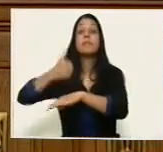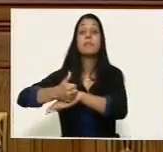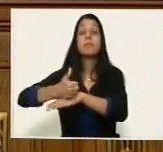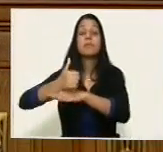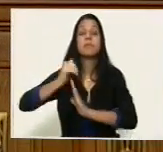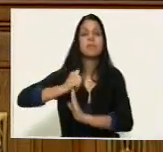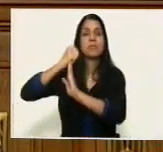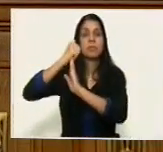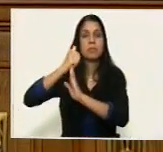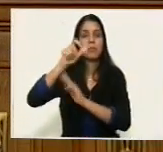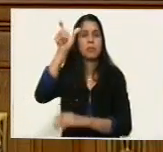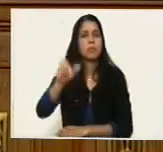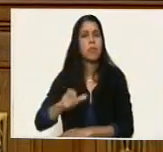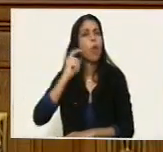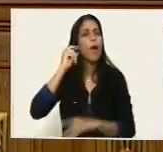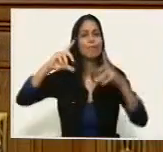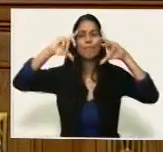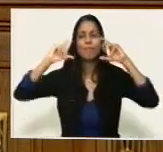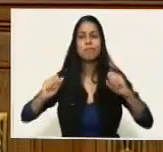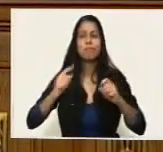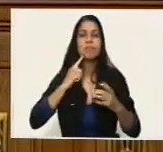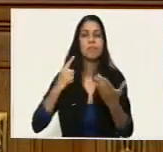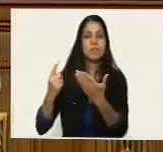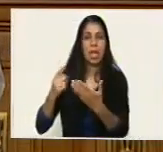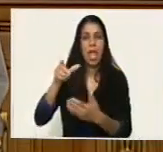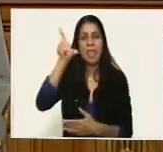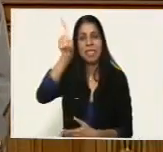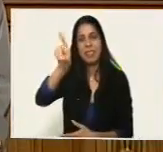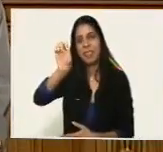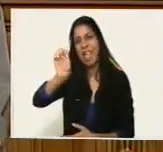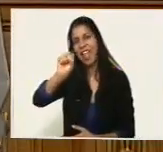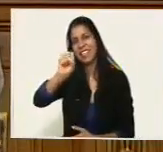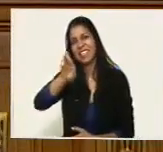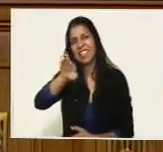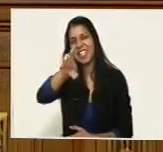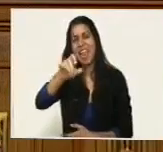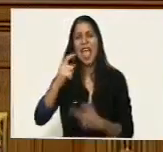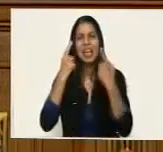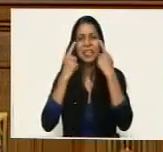social, nuestra querida Desiree Santos Amaral.